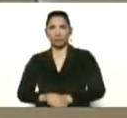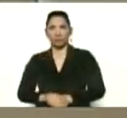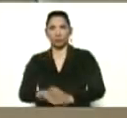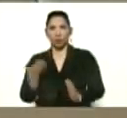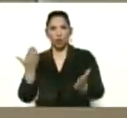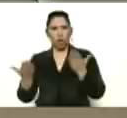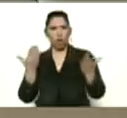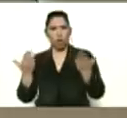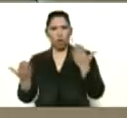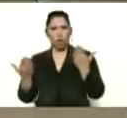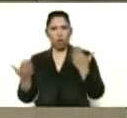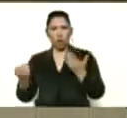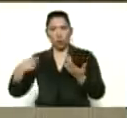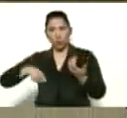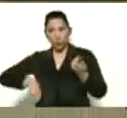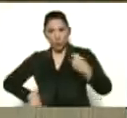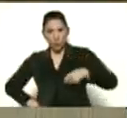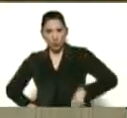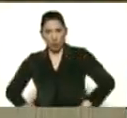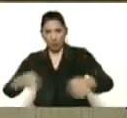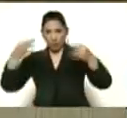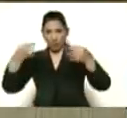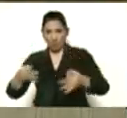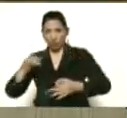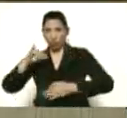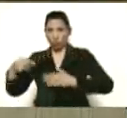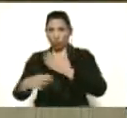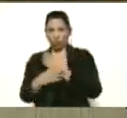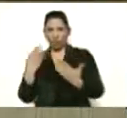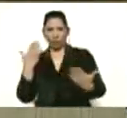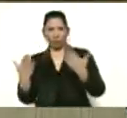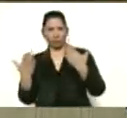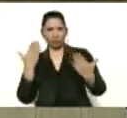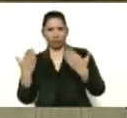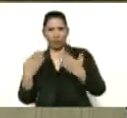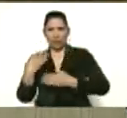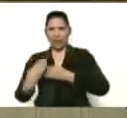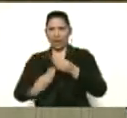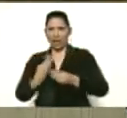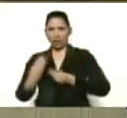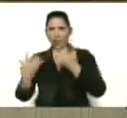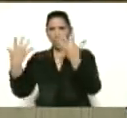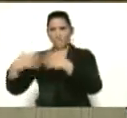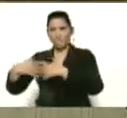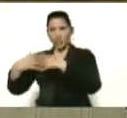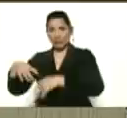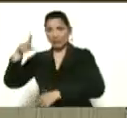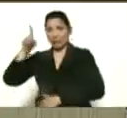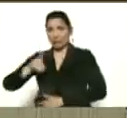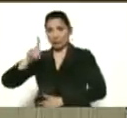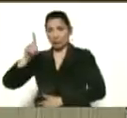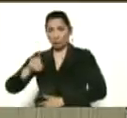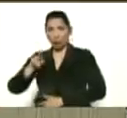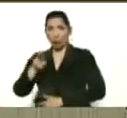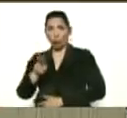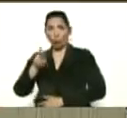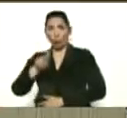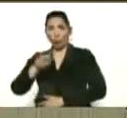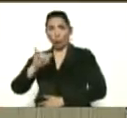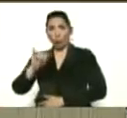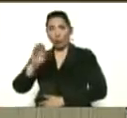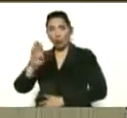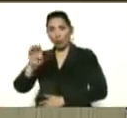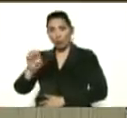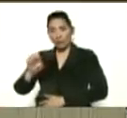comparado con lo que se ha embolsillado realmente Juan Guaidó, comparado con lo que han hecho con monómeros. Si hasta diputados uribistas de Colombia